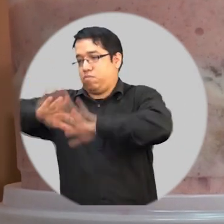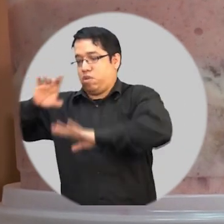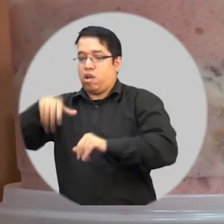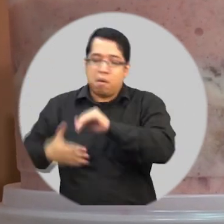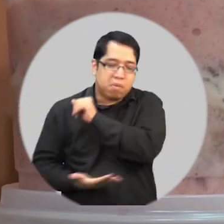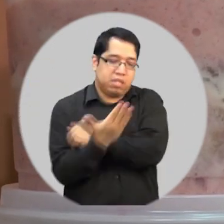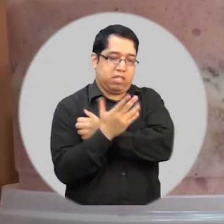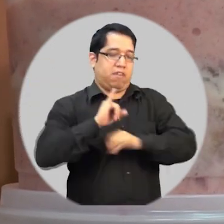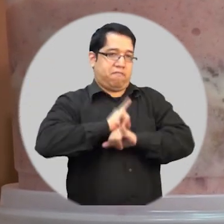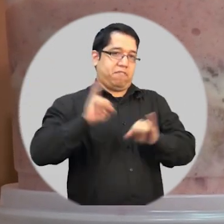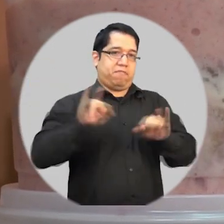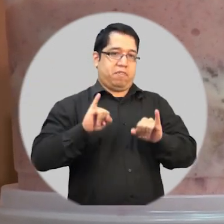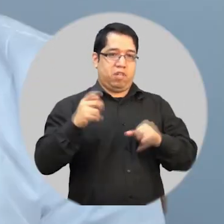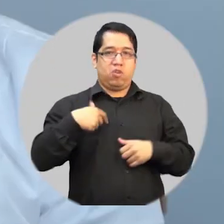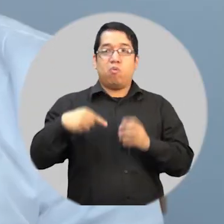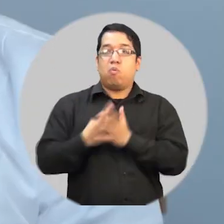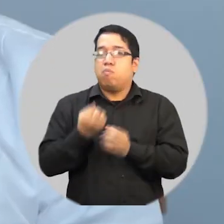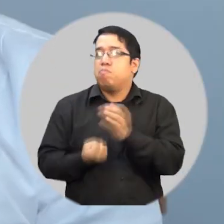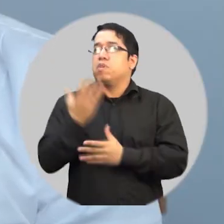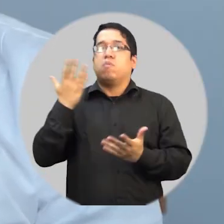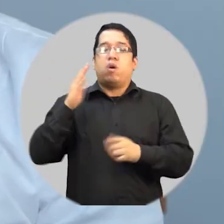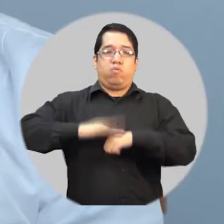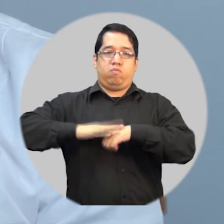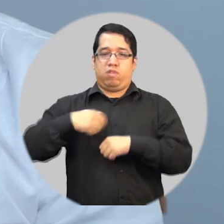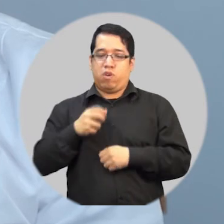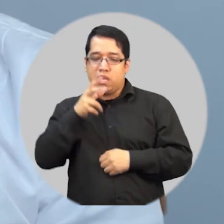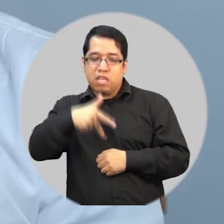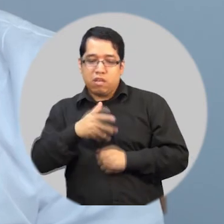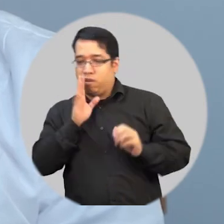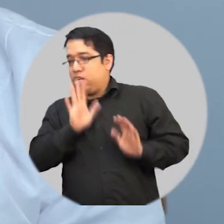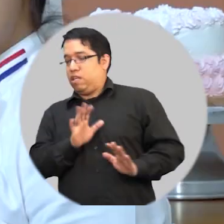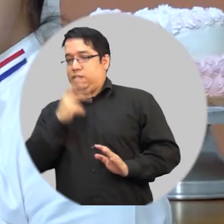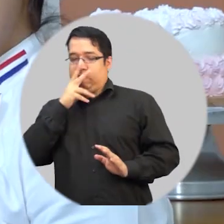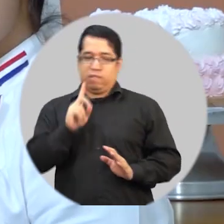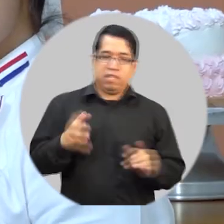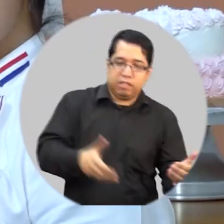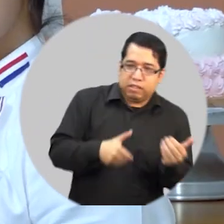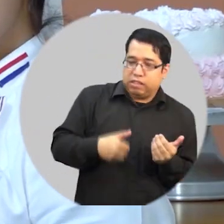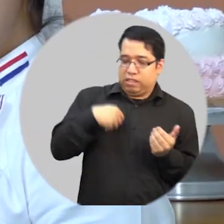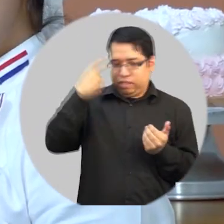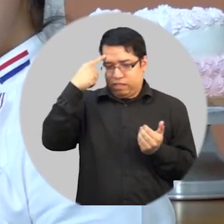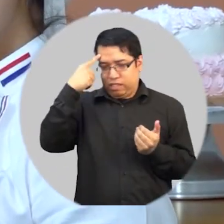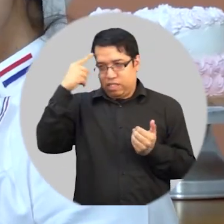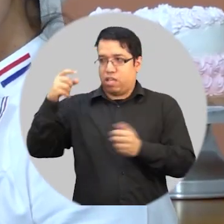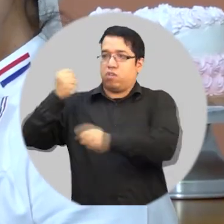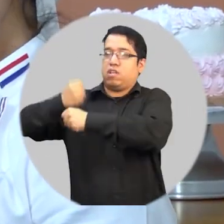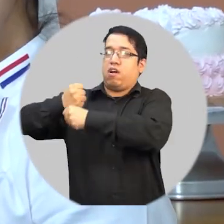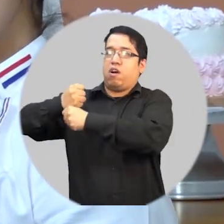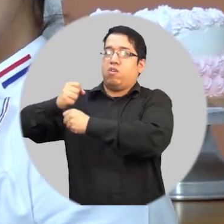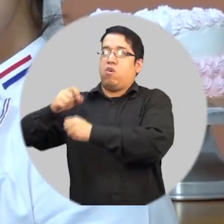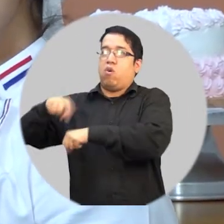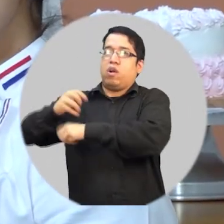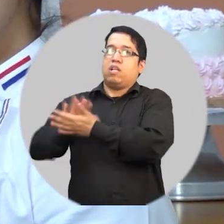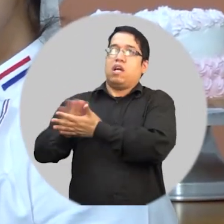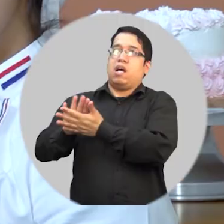mañana. Yo no quería dejarle a mi hijo, entonces estuve mucho tiempo sin hacer hora. Y ahí empecé a